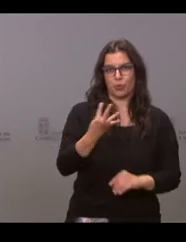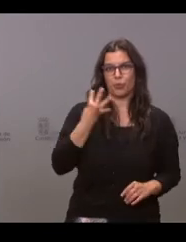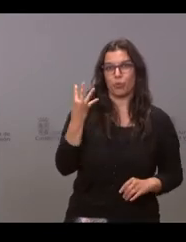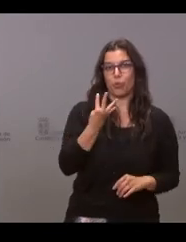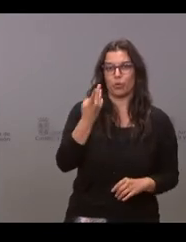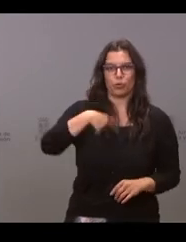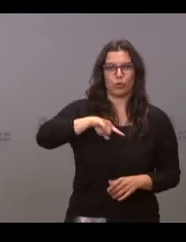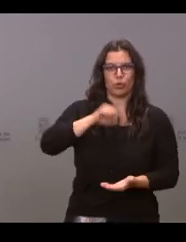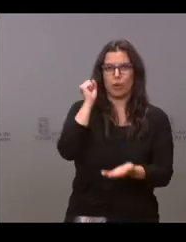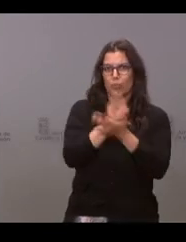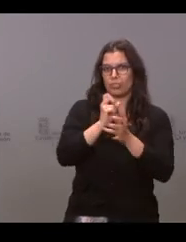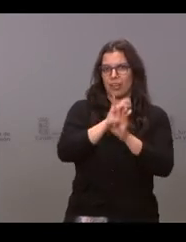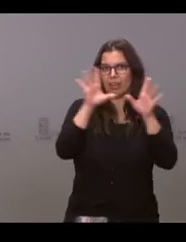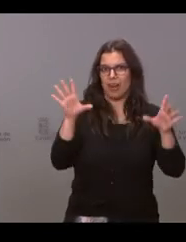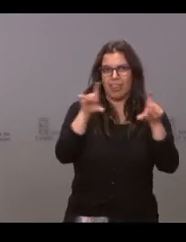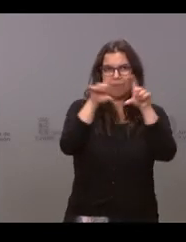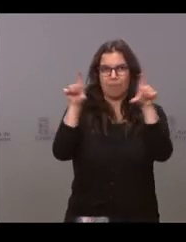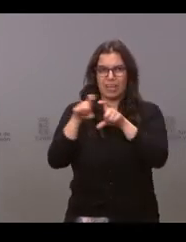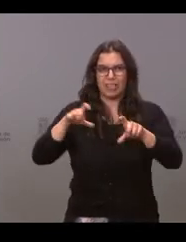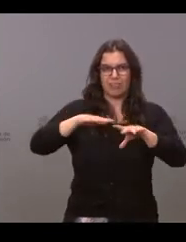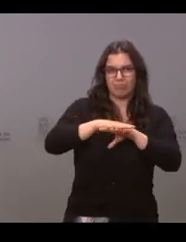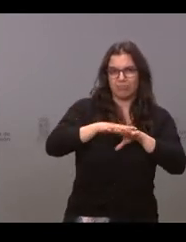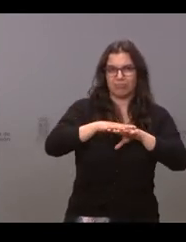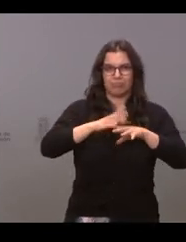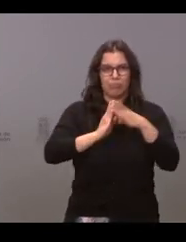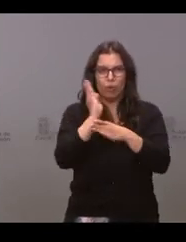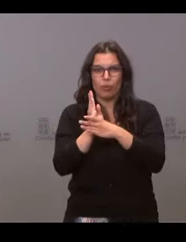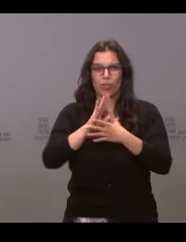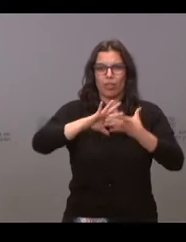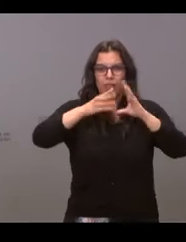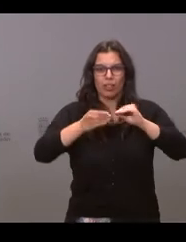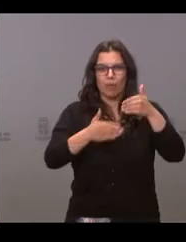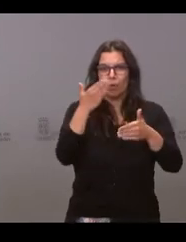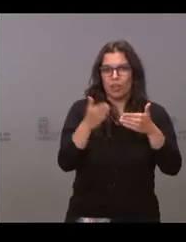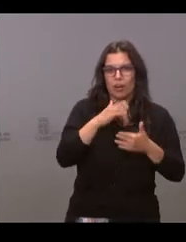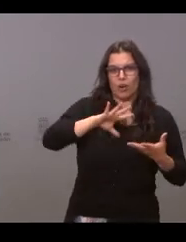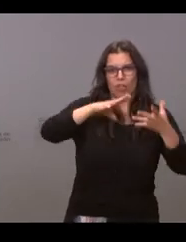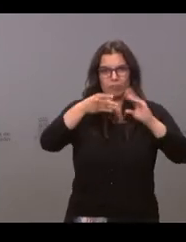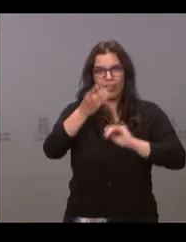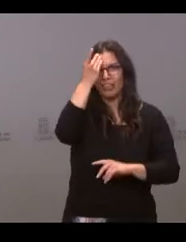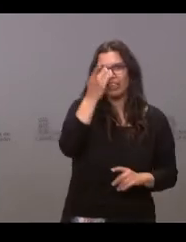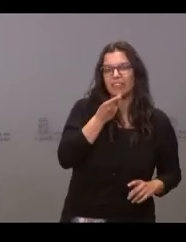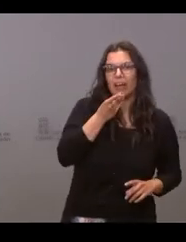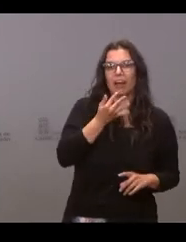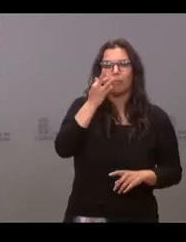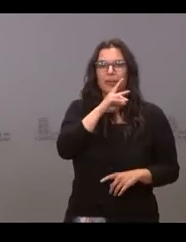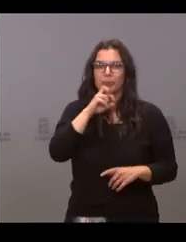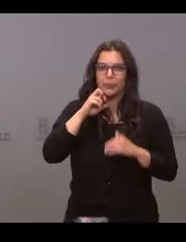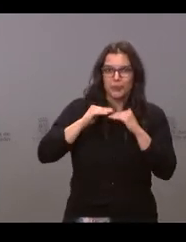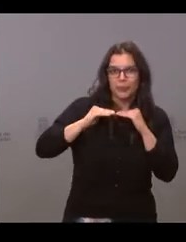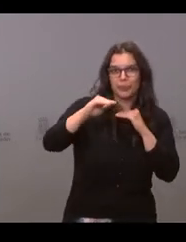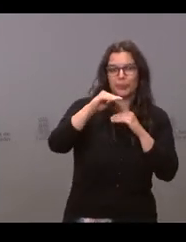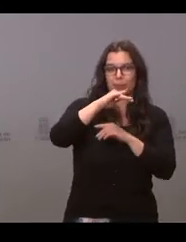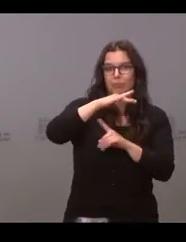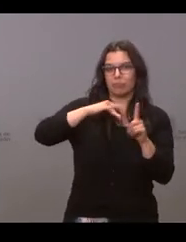clara por el tejido productivo desde la modernización la digitalización y la sostenibilidad en nuestra